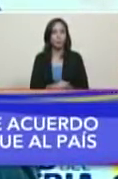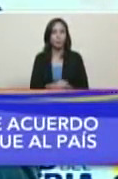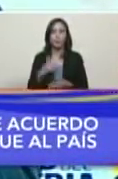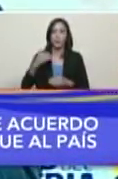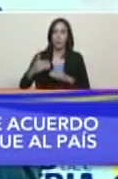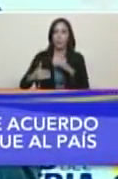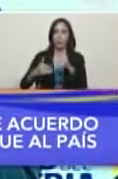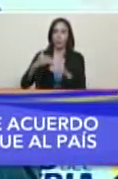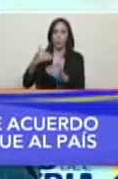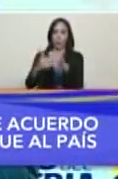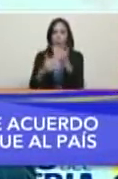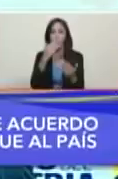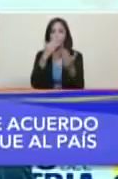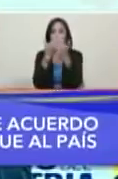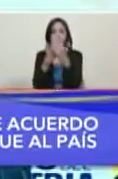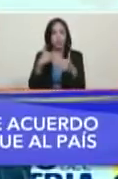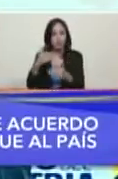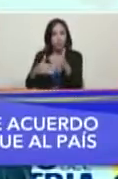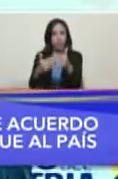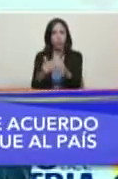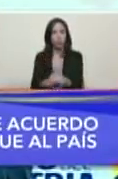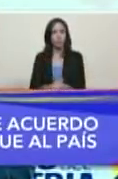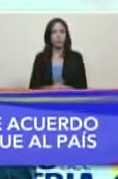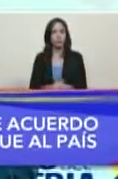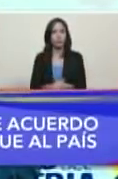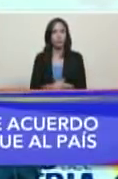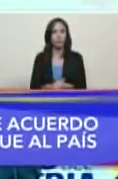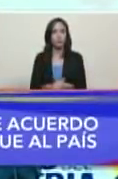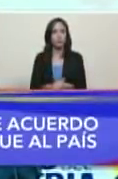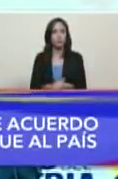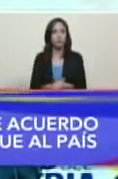avanzando hacia adelante. Y